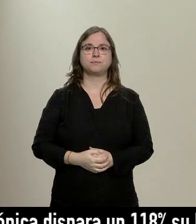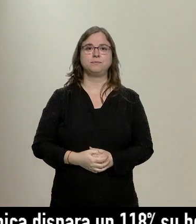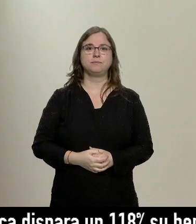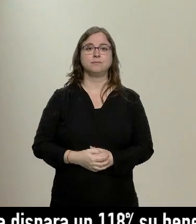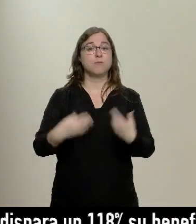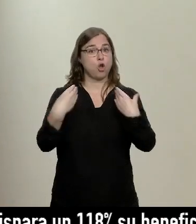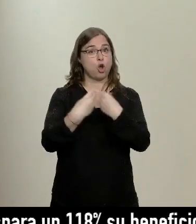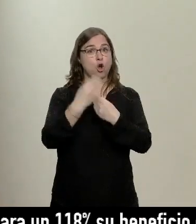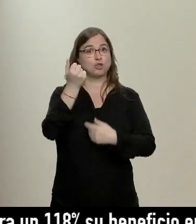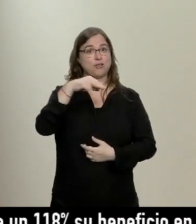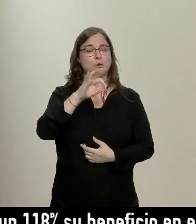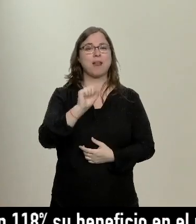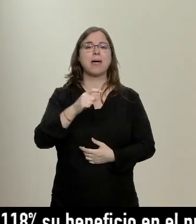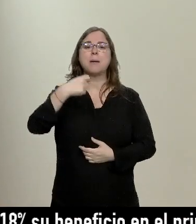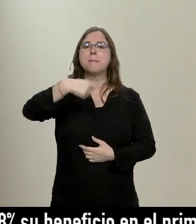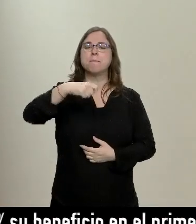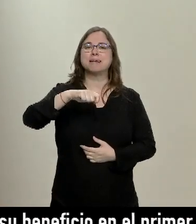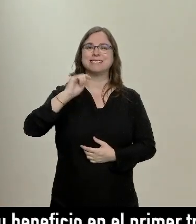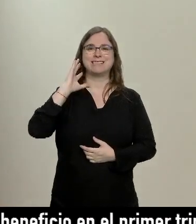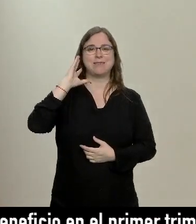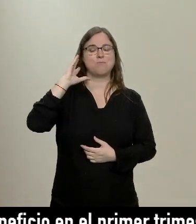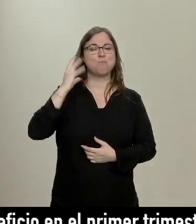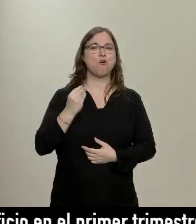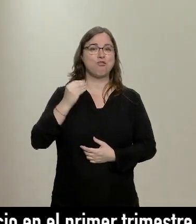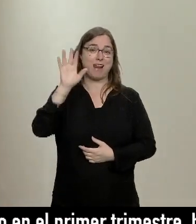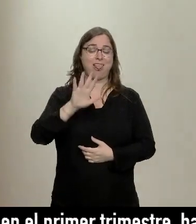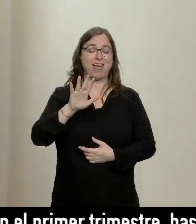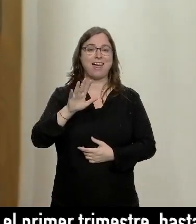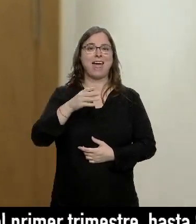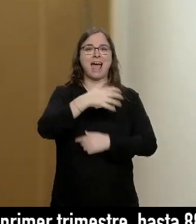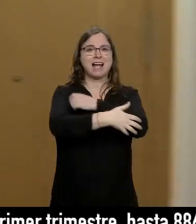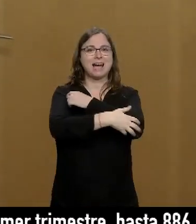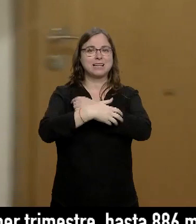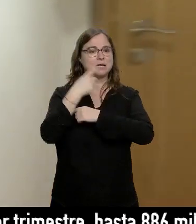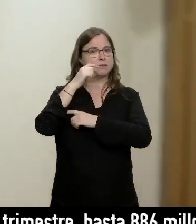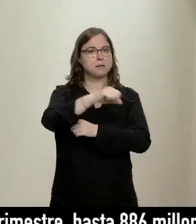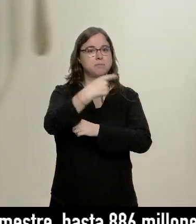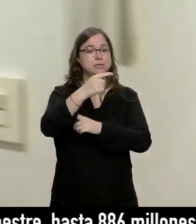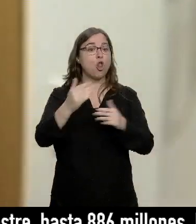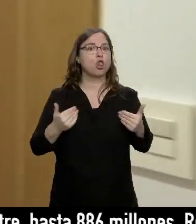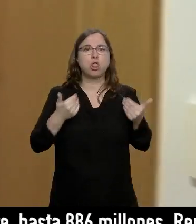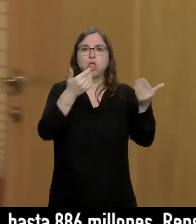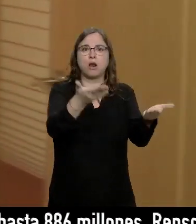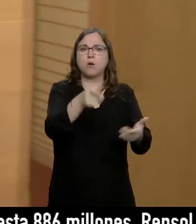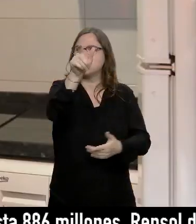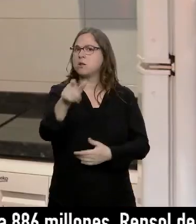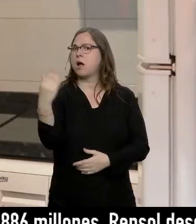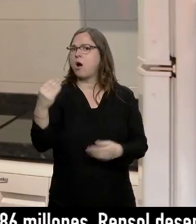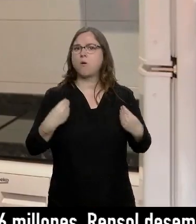De la mano de José Antonio Prada, presidente de Cáritas Ponferrada, visitamos el inmueble donado a la ONG por una persona joven y viva.